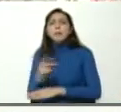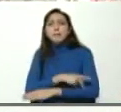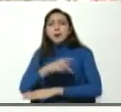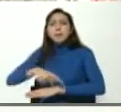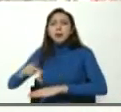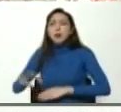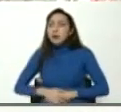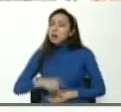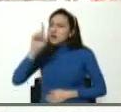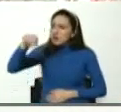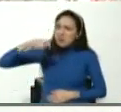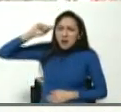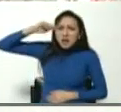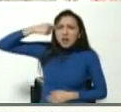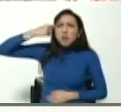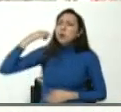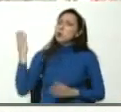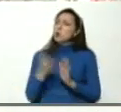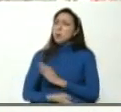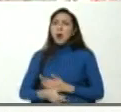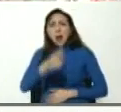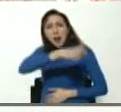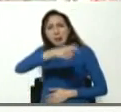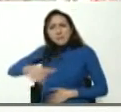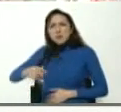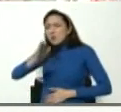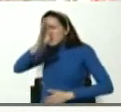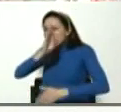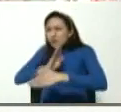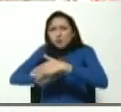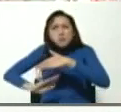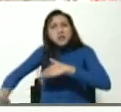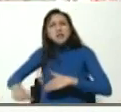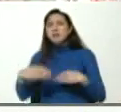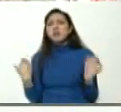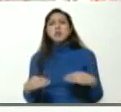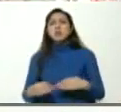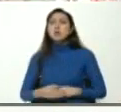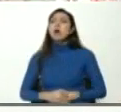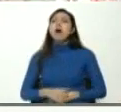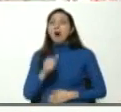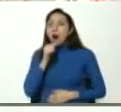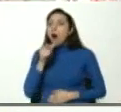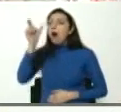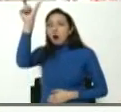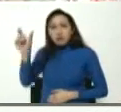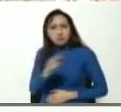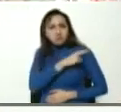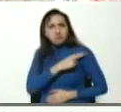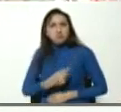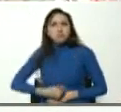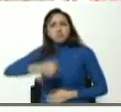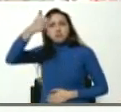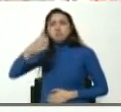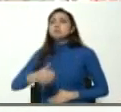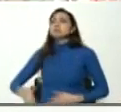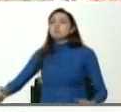lo que más recuerda esa gente sencilla es a garcía carneiro abrazándolo